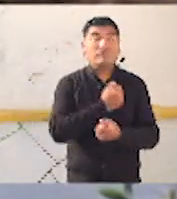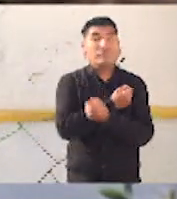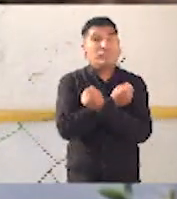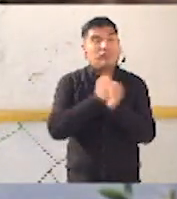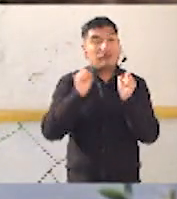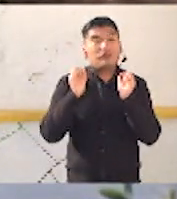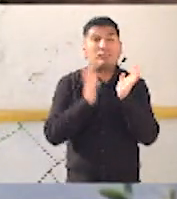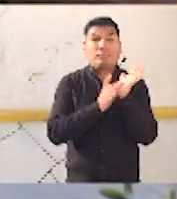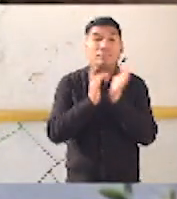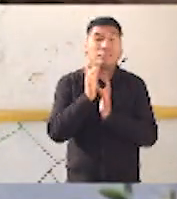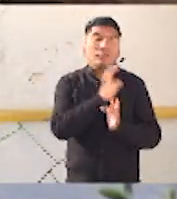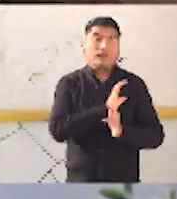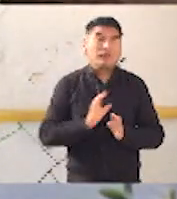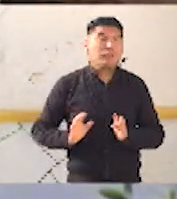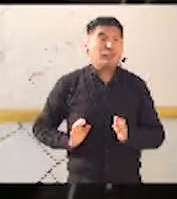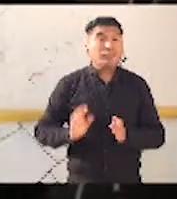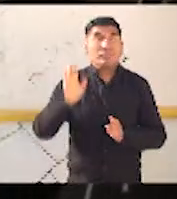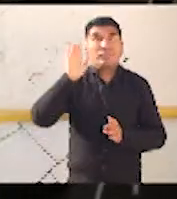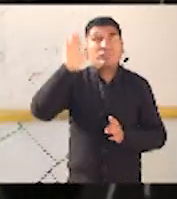Salvador Jesucristo.